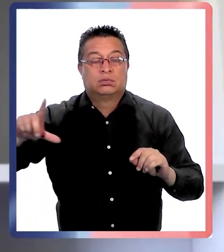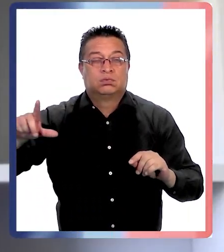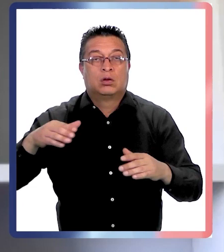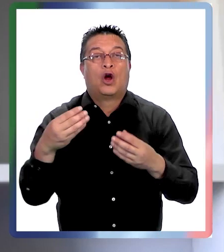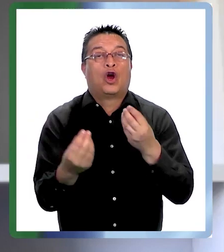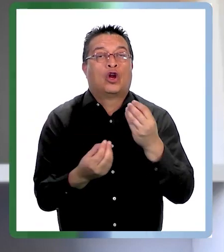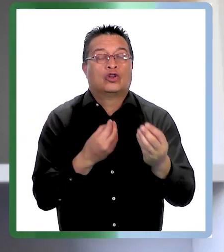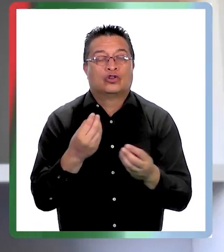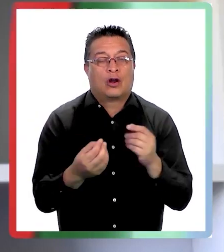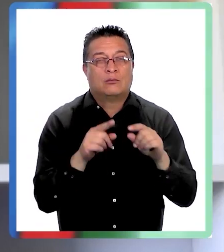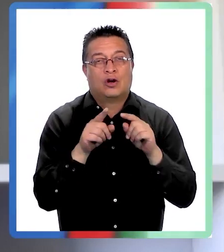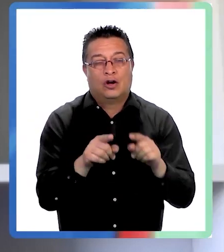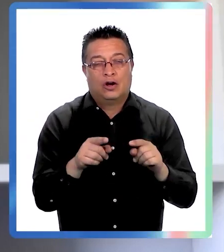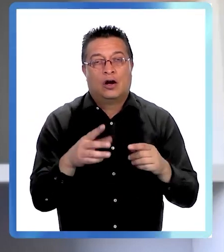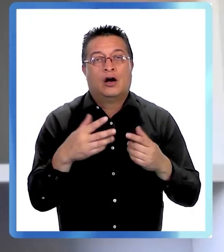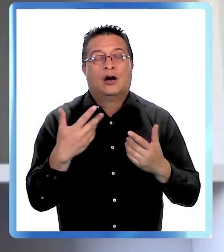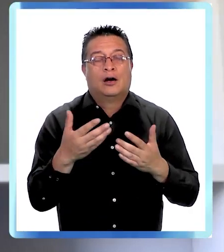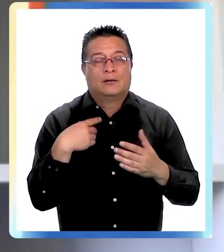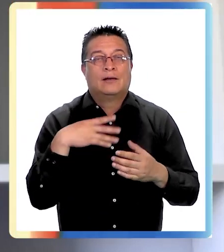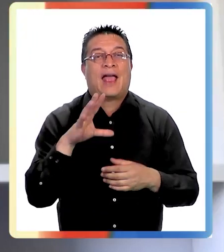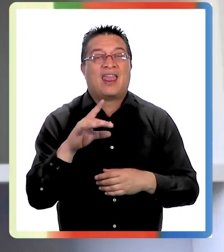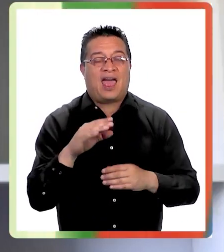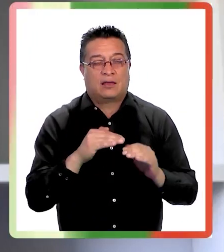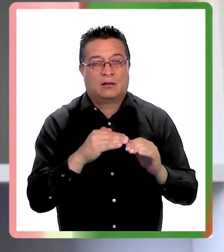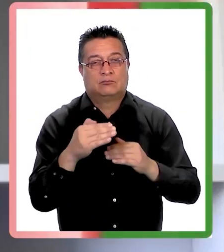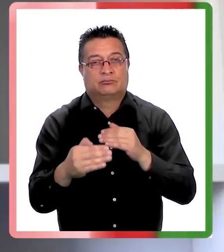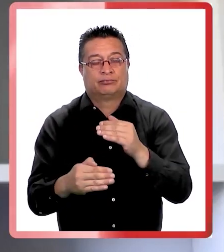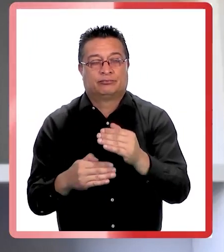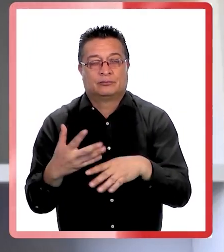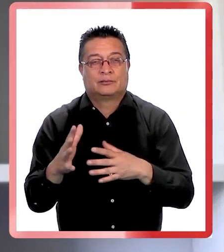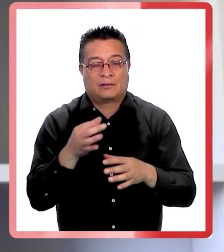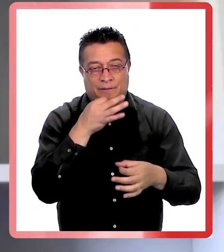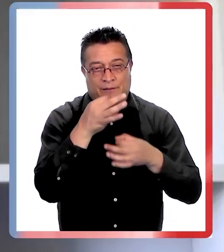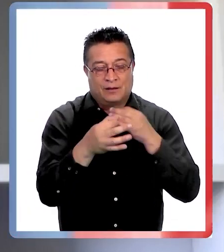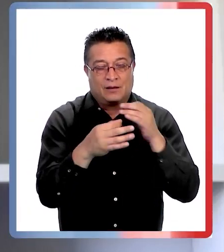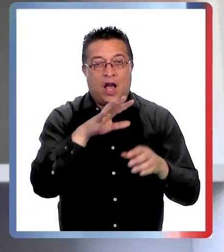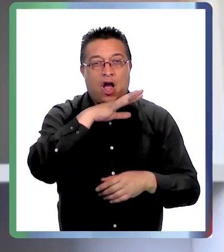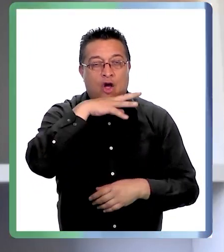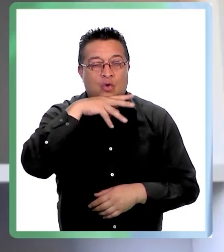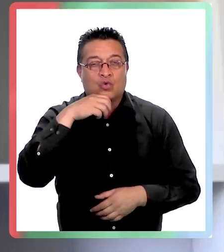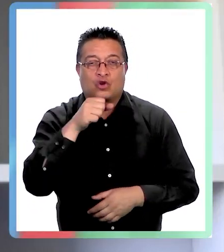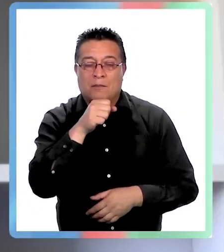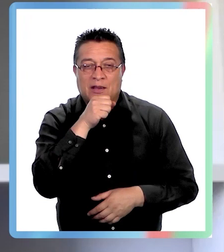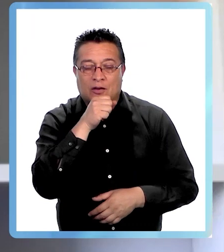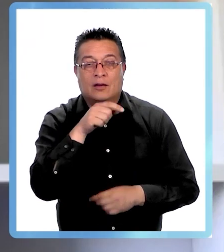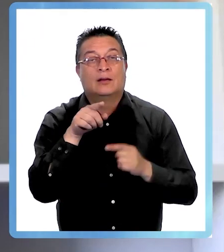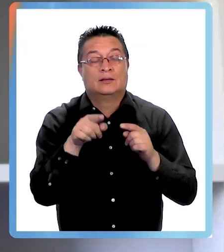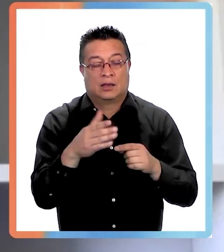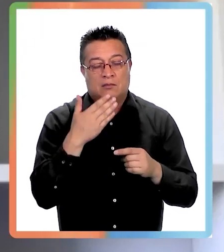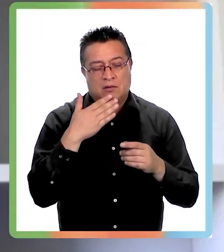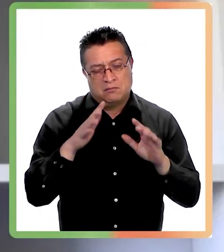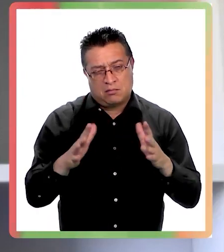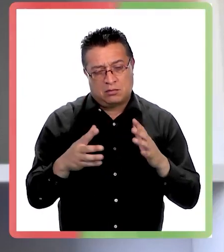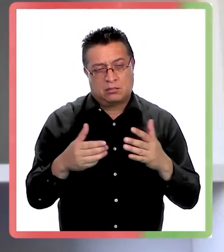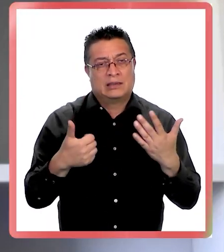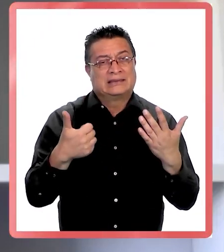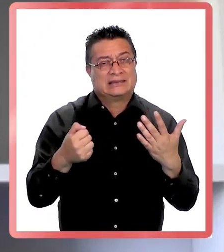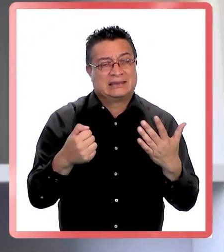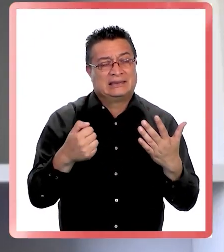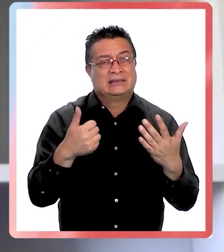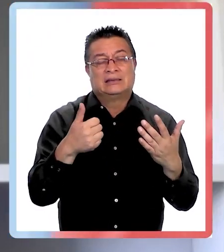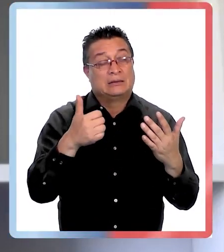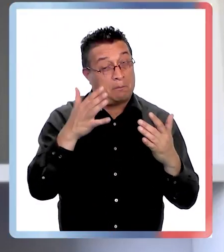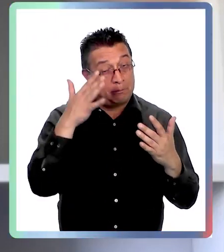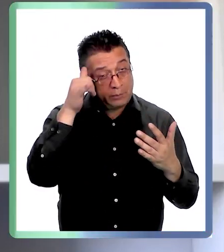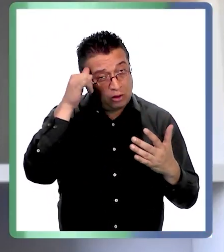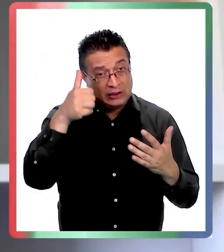aumentando la edad, en el fondo, por lo que te contaba de los adultos mayores. y se estima que sobre los